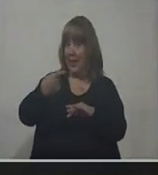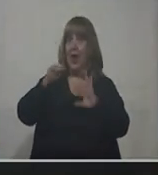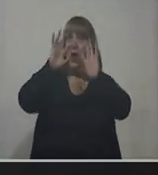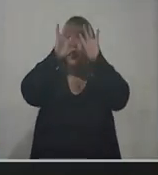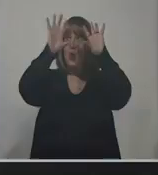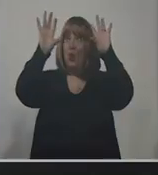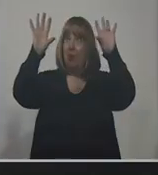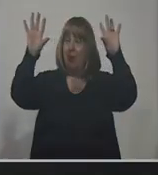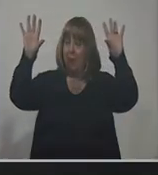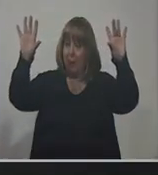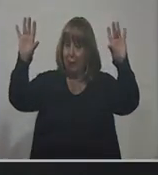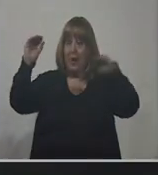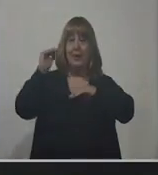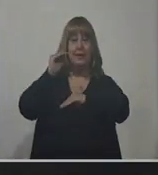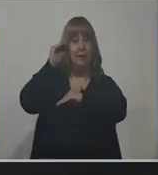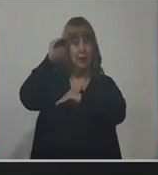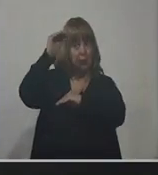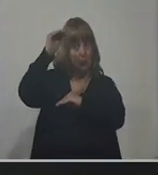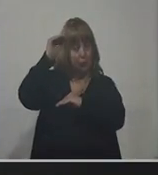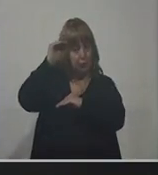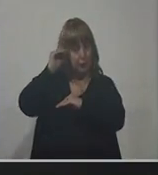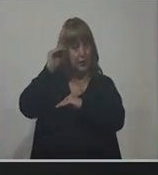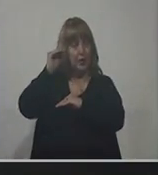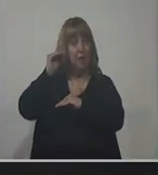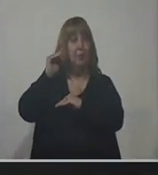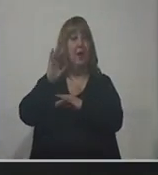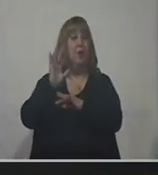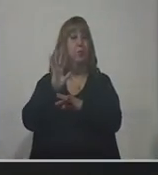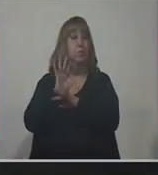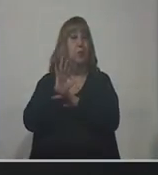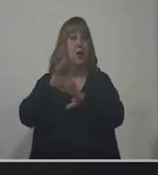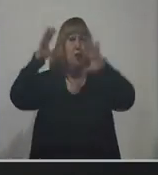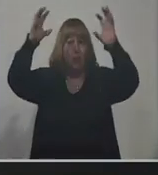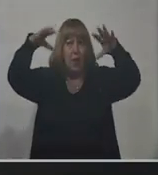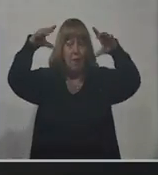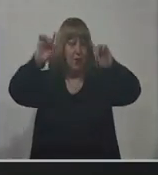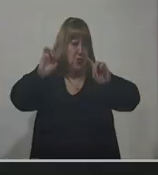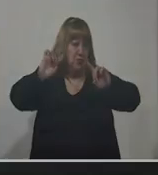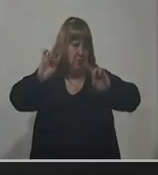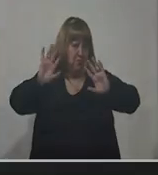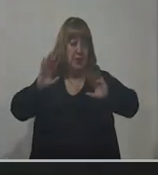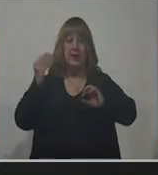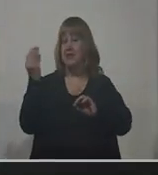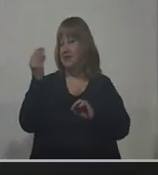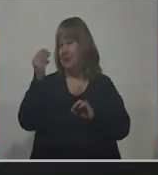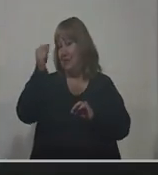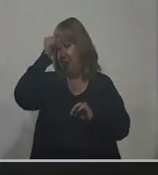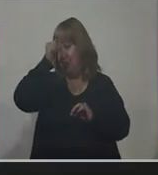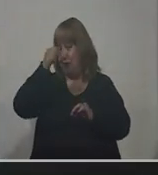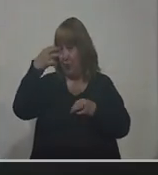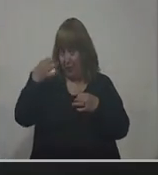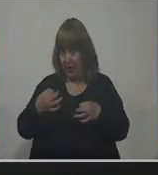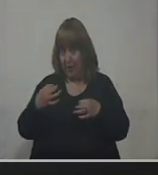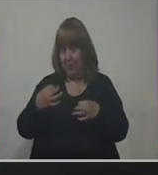otra vez la temperatura, pero no configura esto un escenario de mal tiempo. Sábado y domingo adentro, quiero decir, tiempo bueno para el